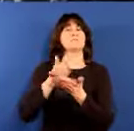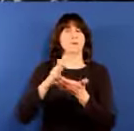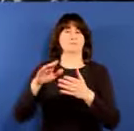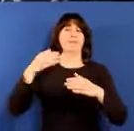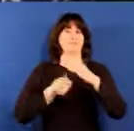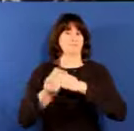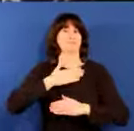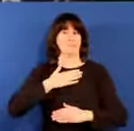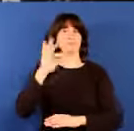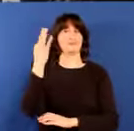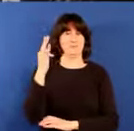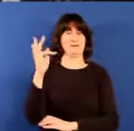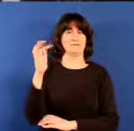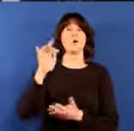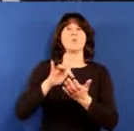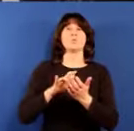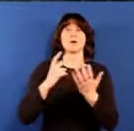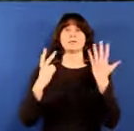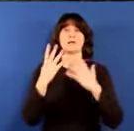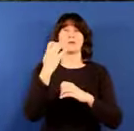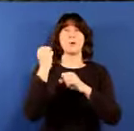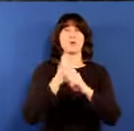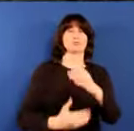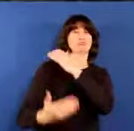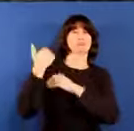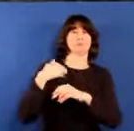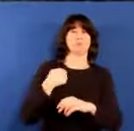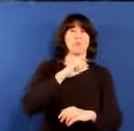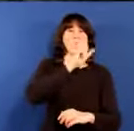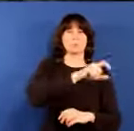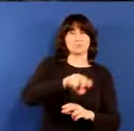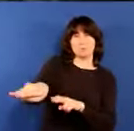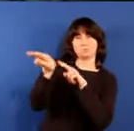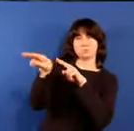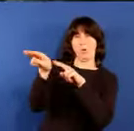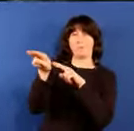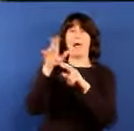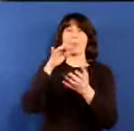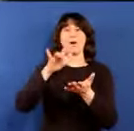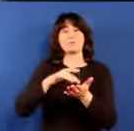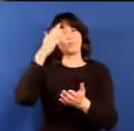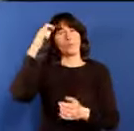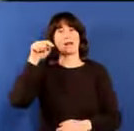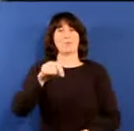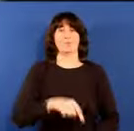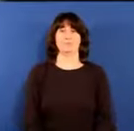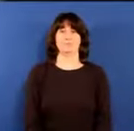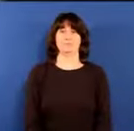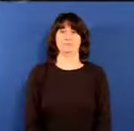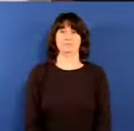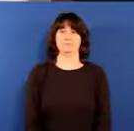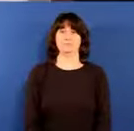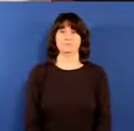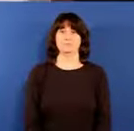del fusilamiento del escritor y poeta Esteban Urquiaga Basaras, Lauaseta, y el Departamento Foral de Cultura se suma a